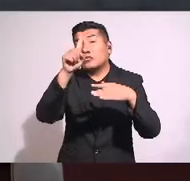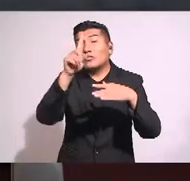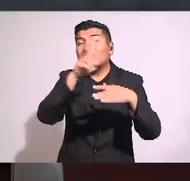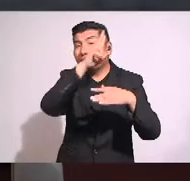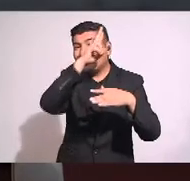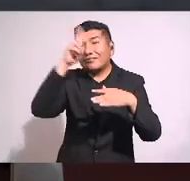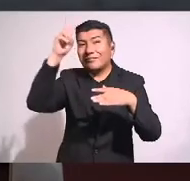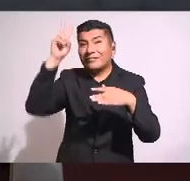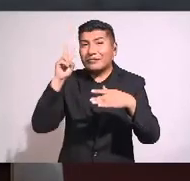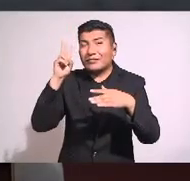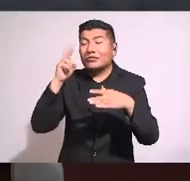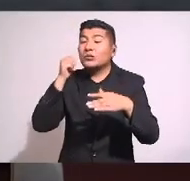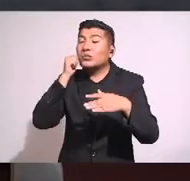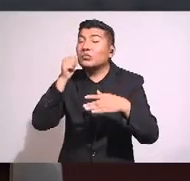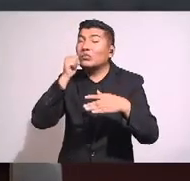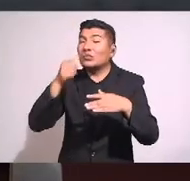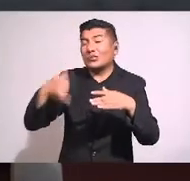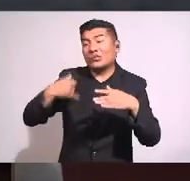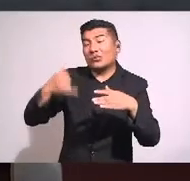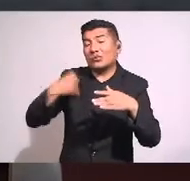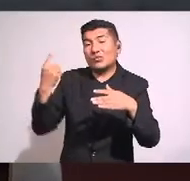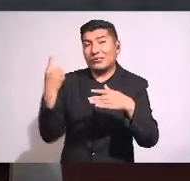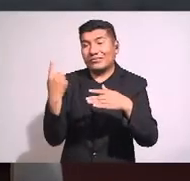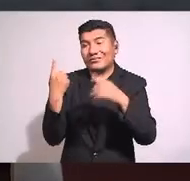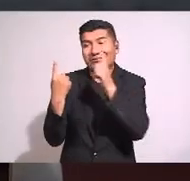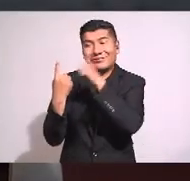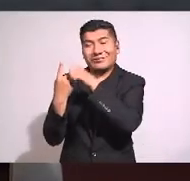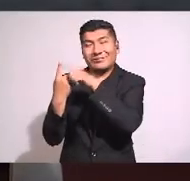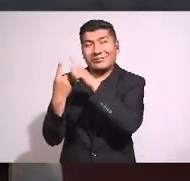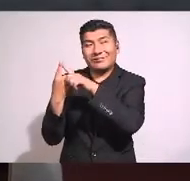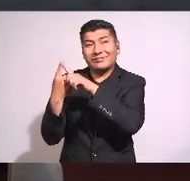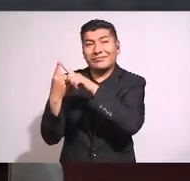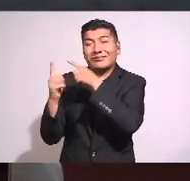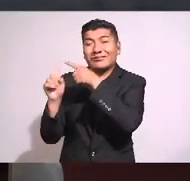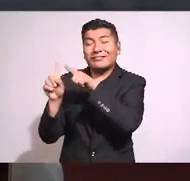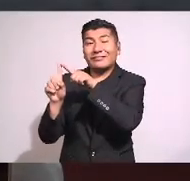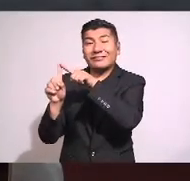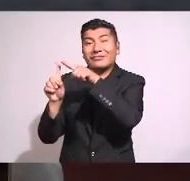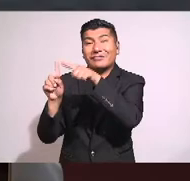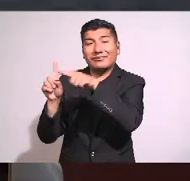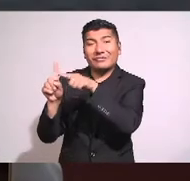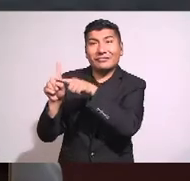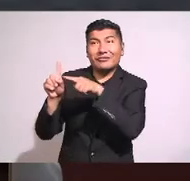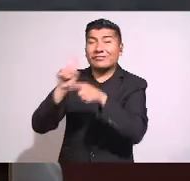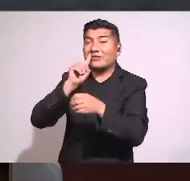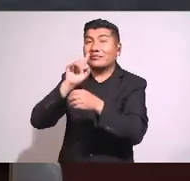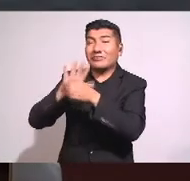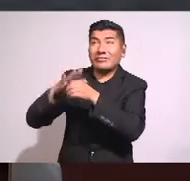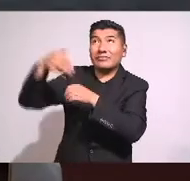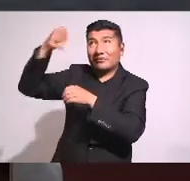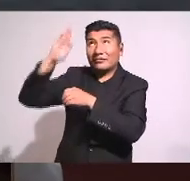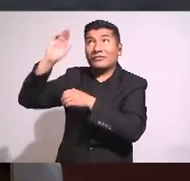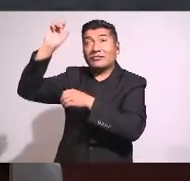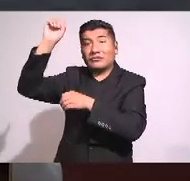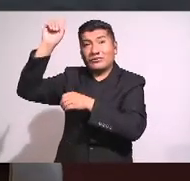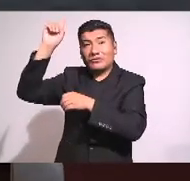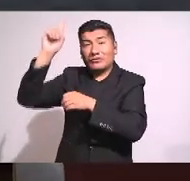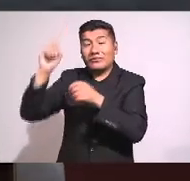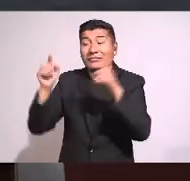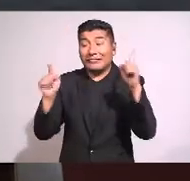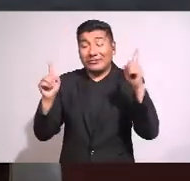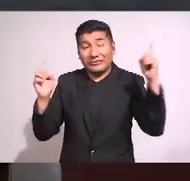virgen, una joven virgen que espera en las promesas del Señor. Esta